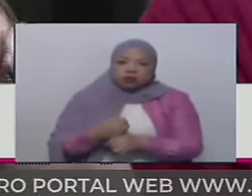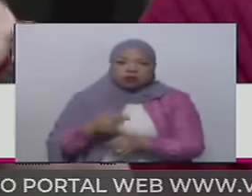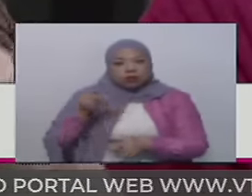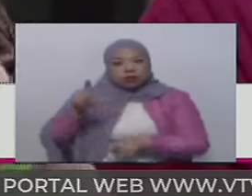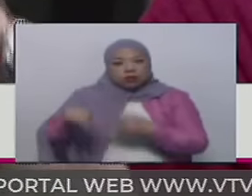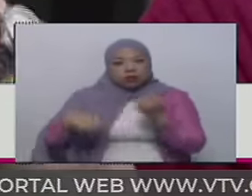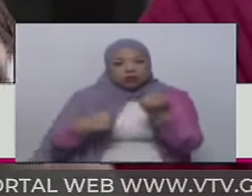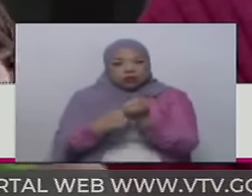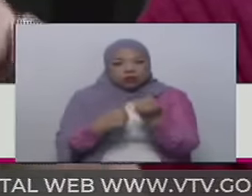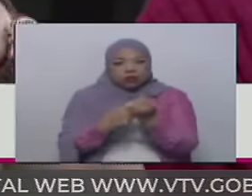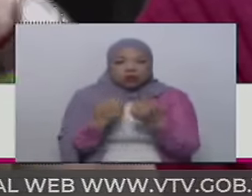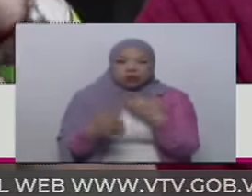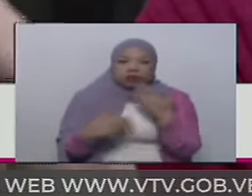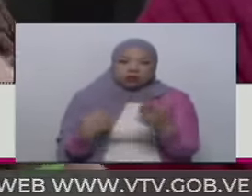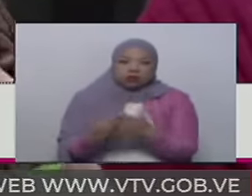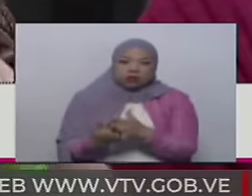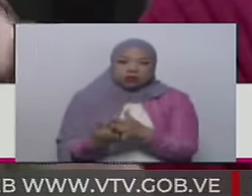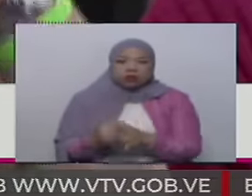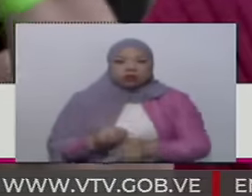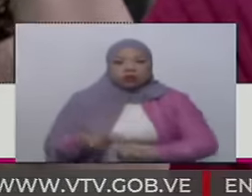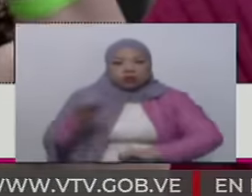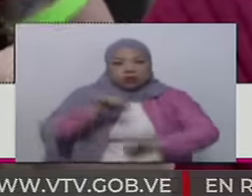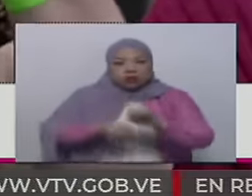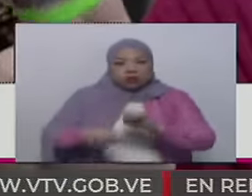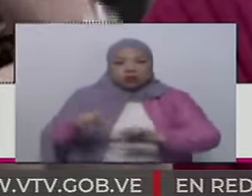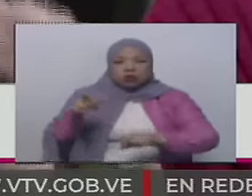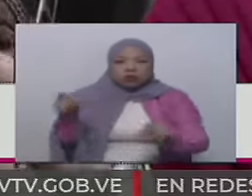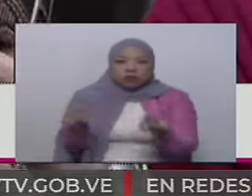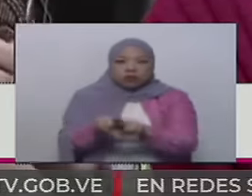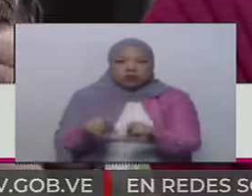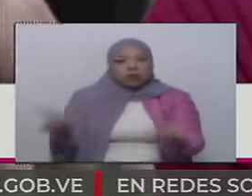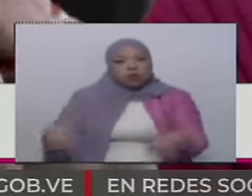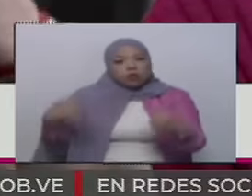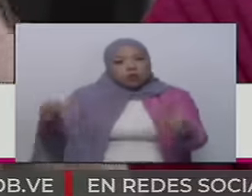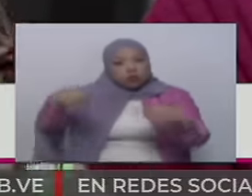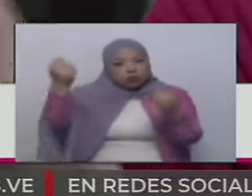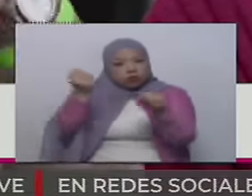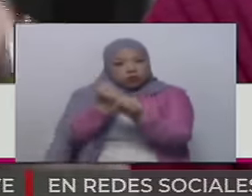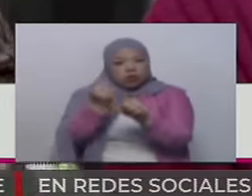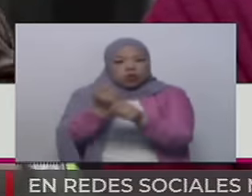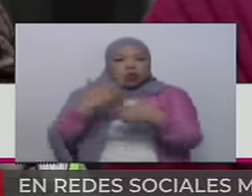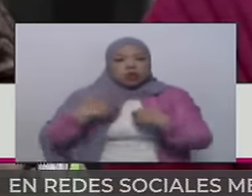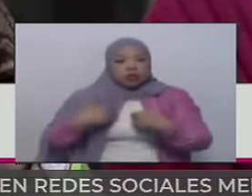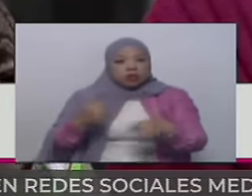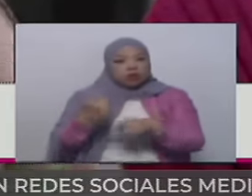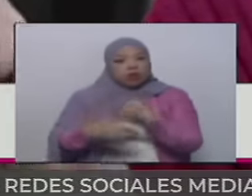pasos encaminados hacia la prevención y hacia la promoción de salud.